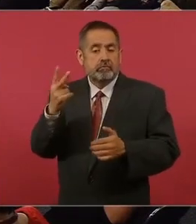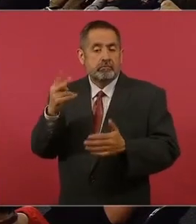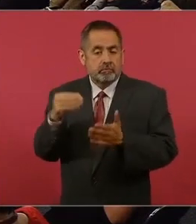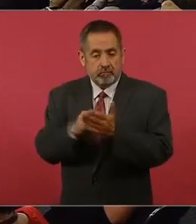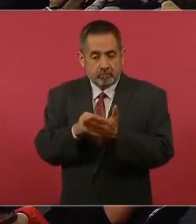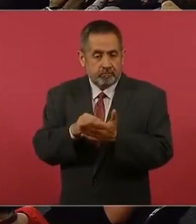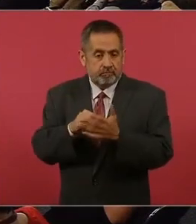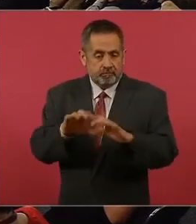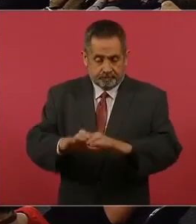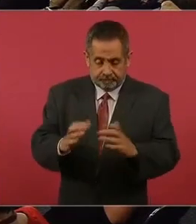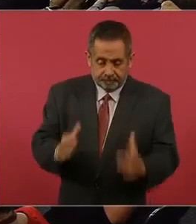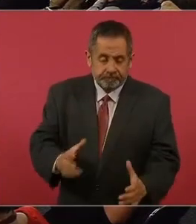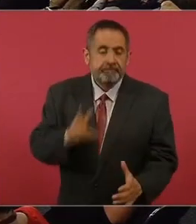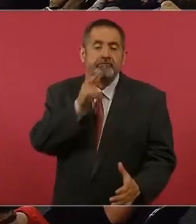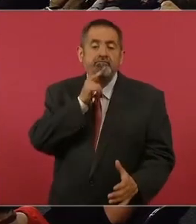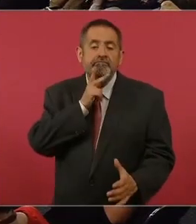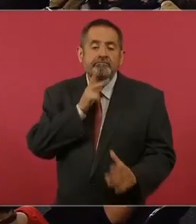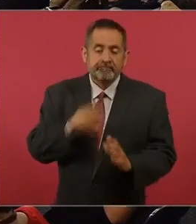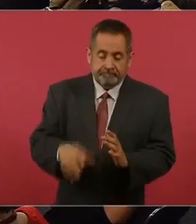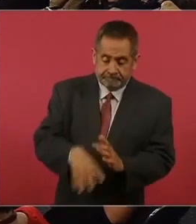1.642.000 barriles.